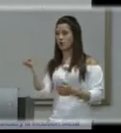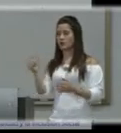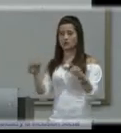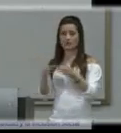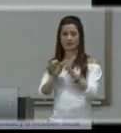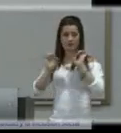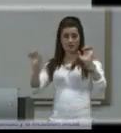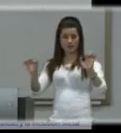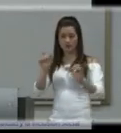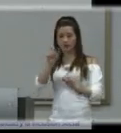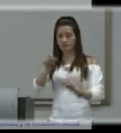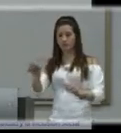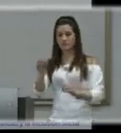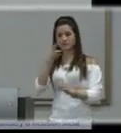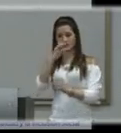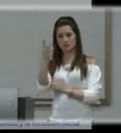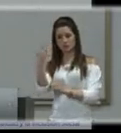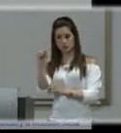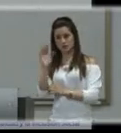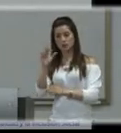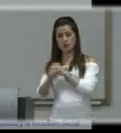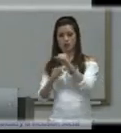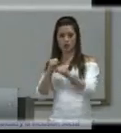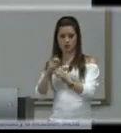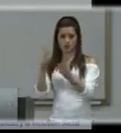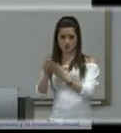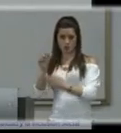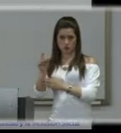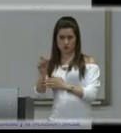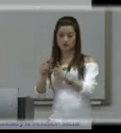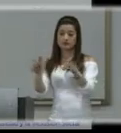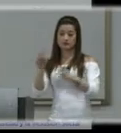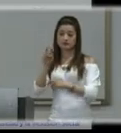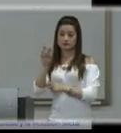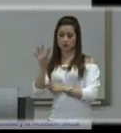320 casos solo en 2011, 79% mujeres,